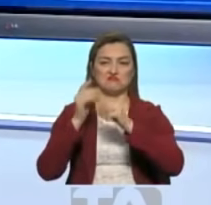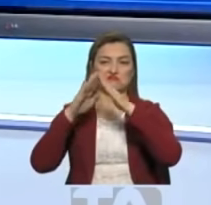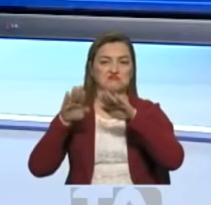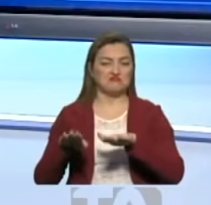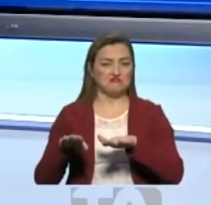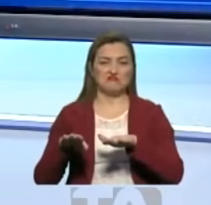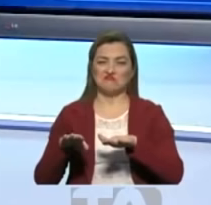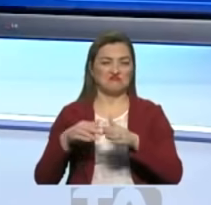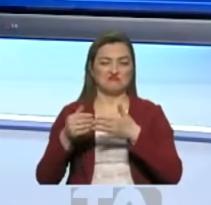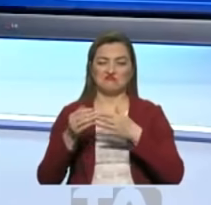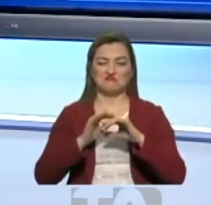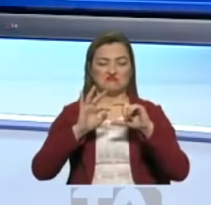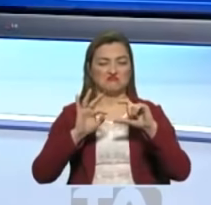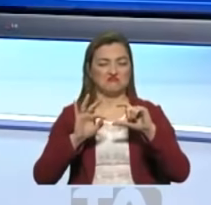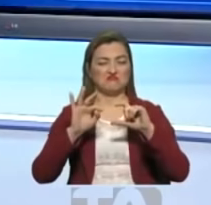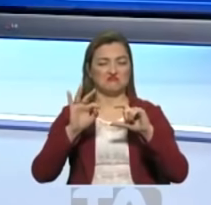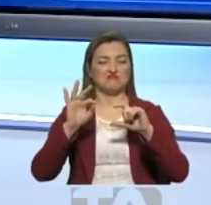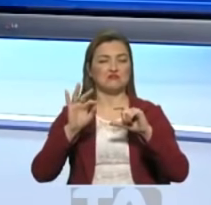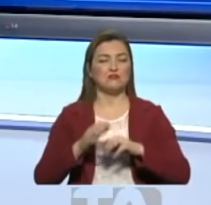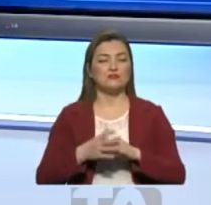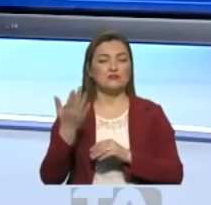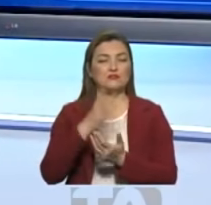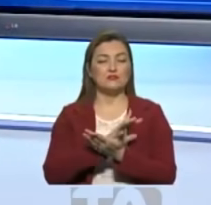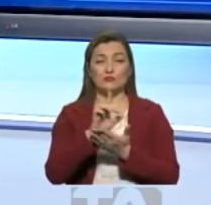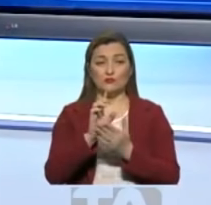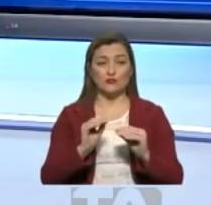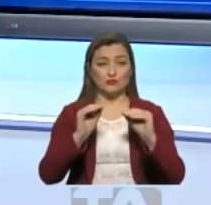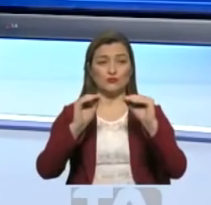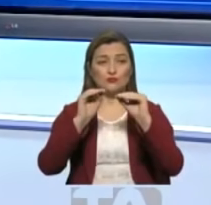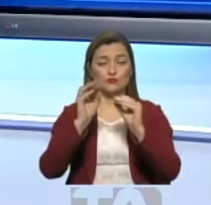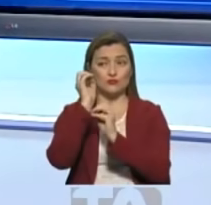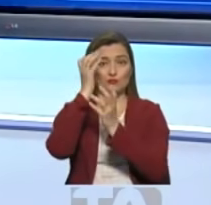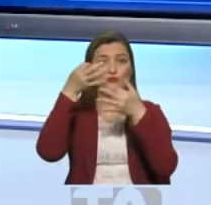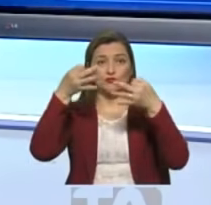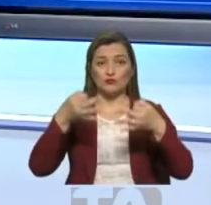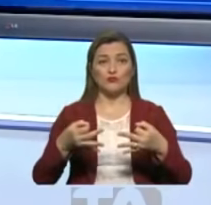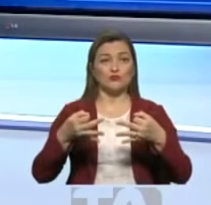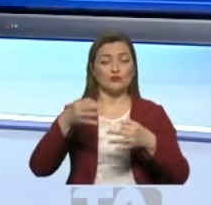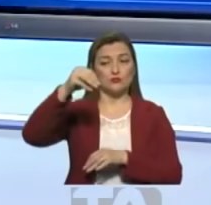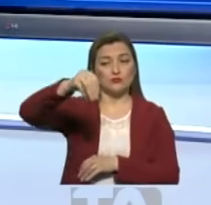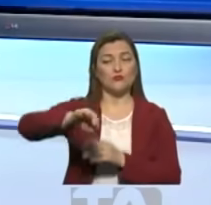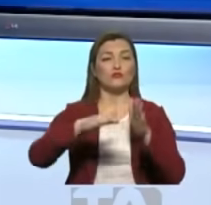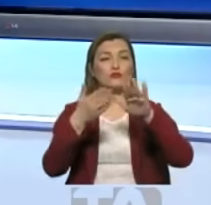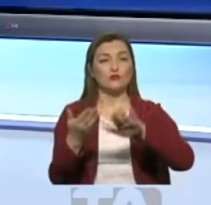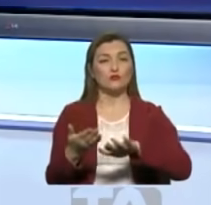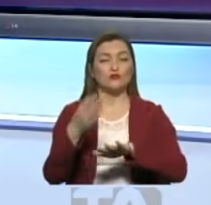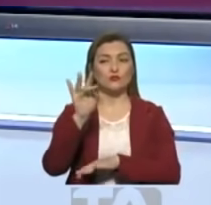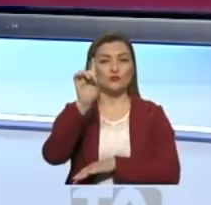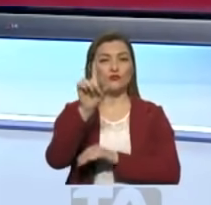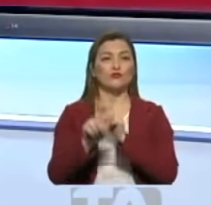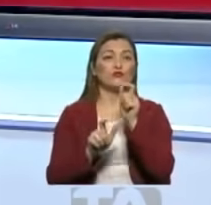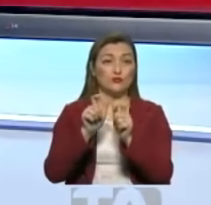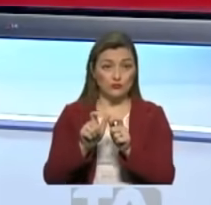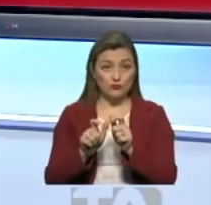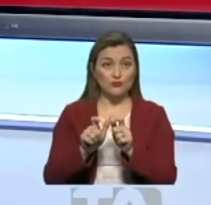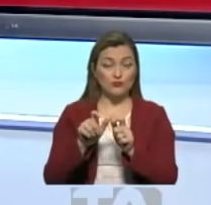restrictivas. De hecho, hubo un aumento importante la semana pasada. Según reportes oficiales, el martes murieron 81 personas,